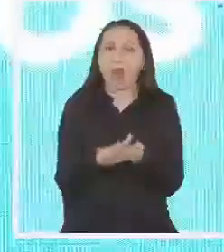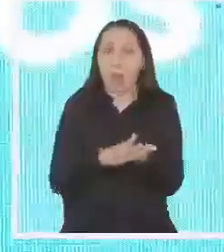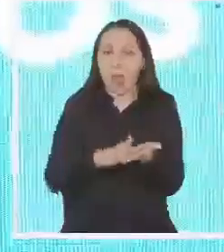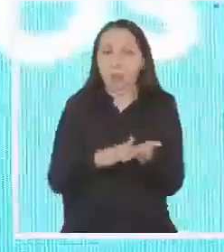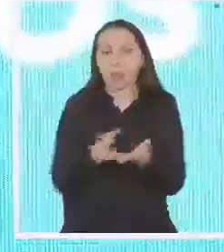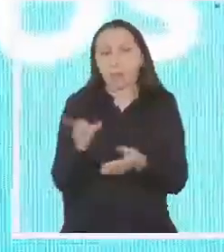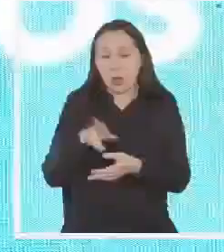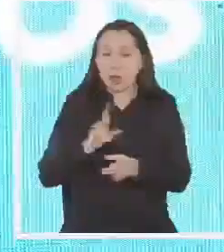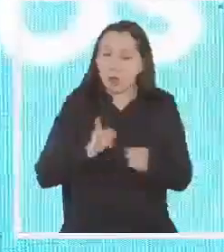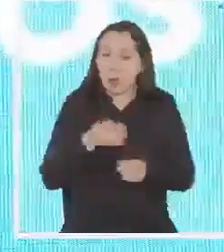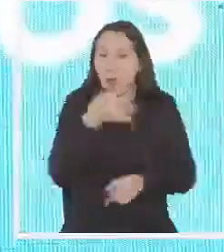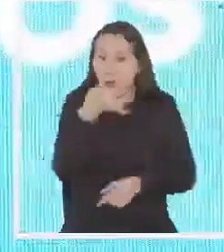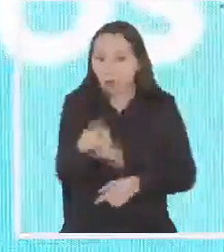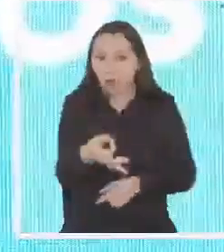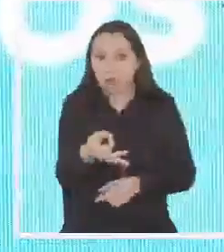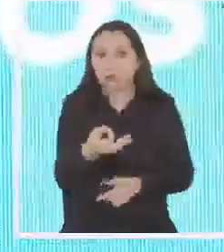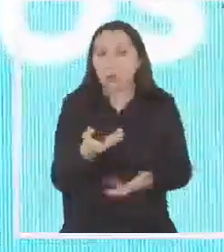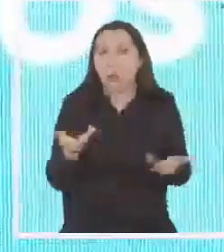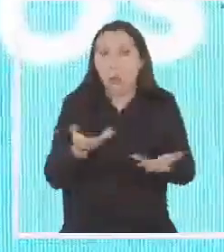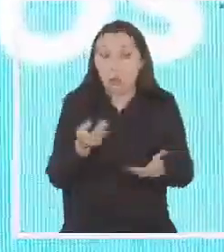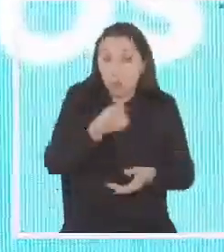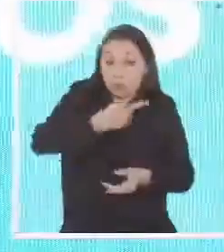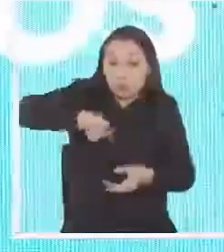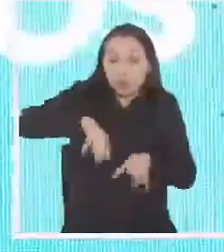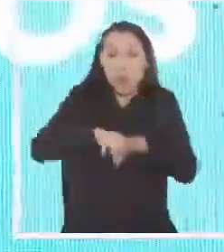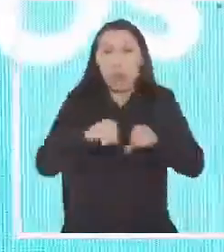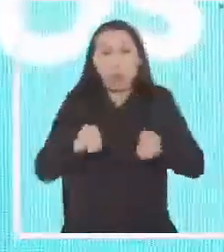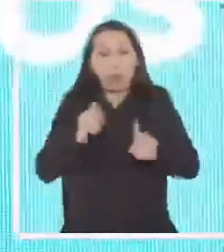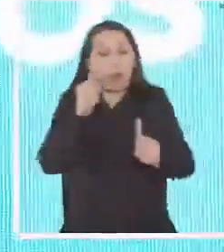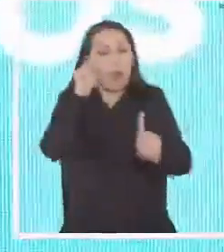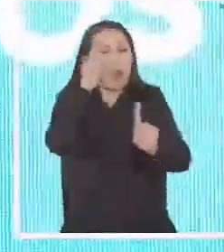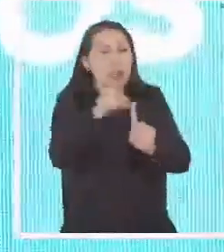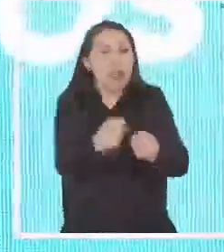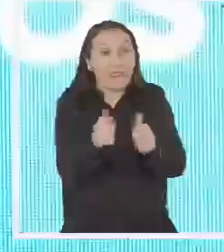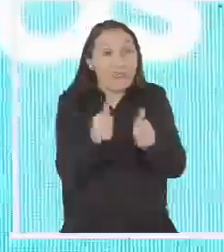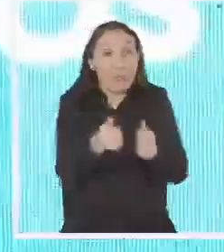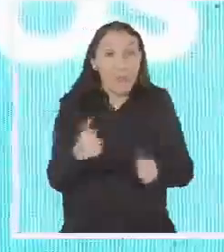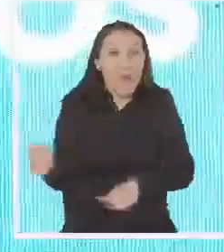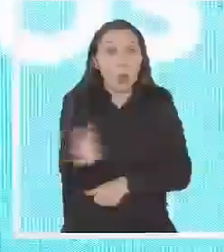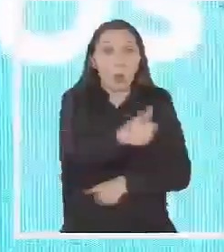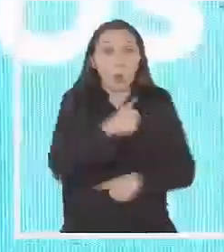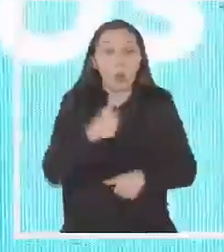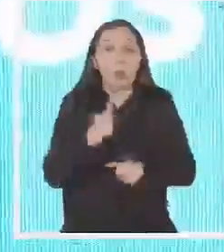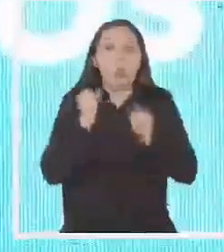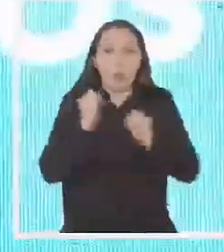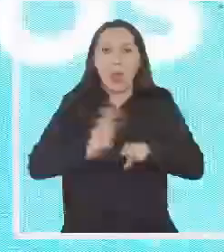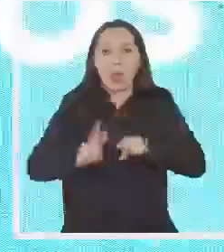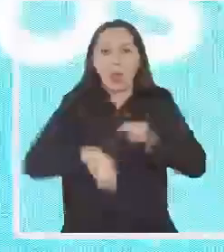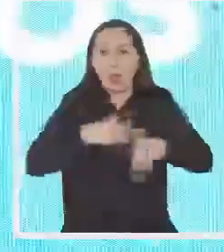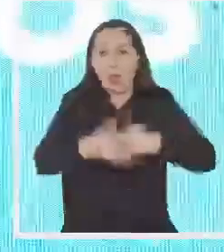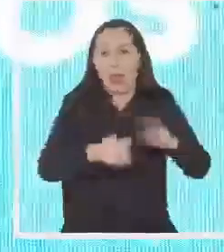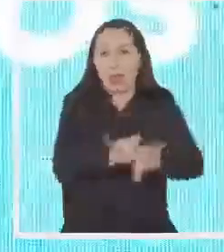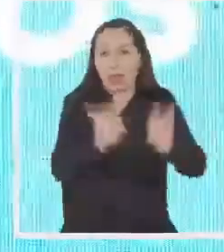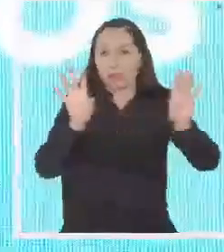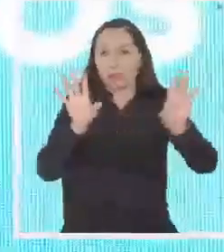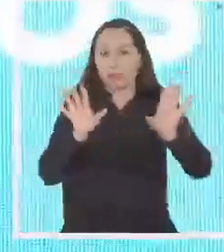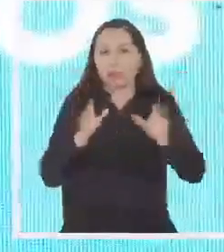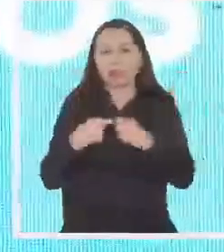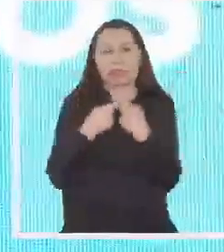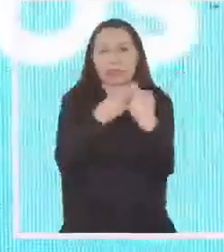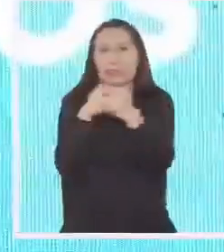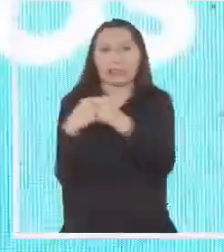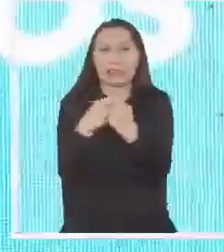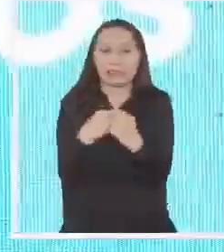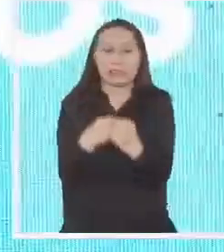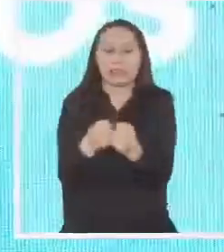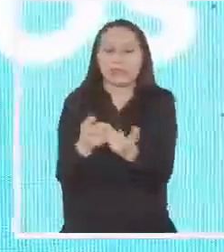valga la redundancia, de cómo cuando nos ponemos de acuerdo en pos de un bien común podemos sacar las cuestiones adelante. Y toda la pelea,